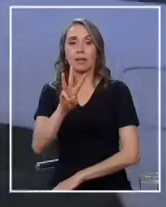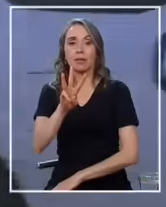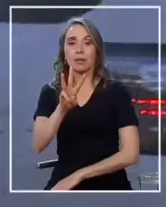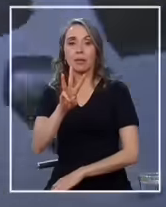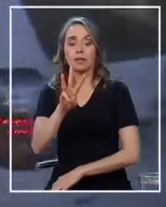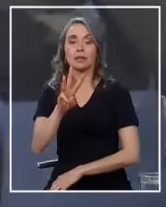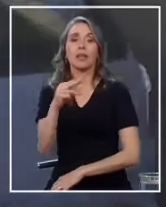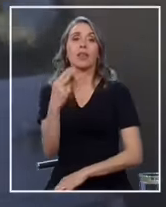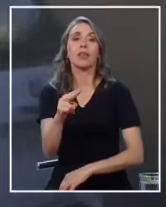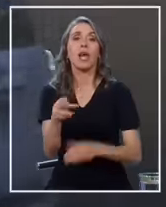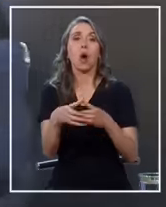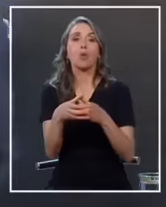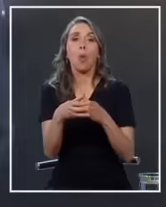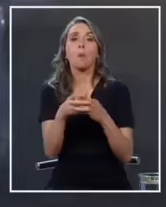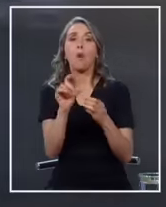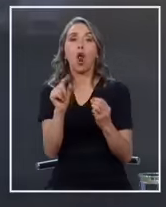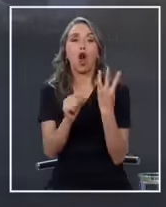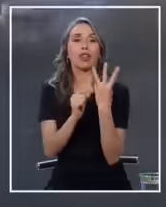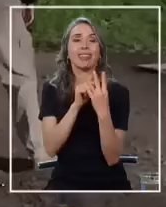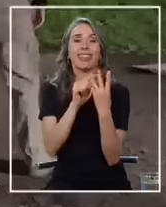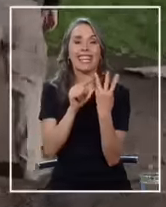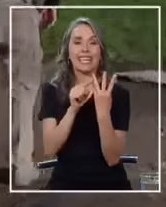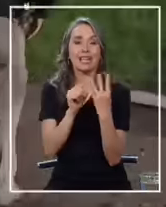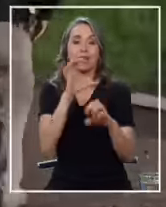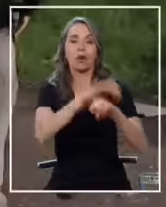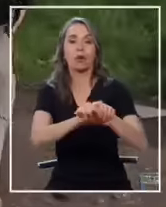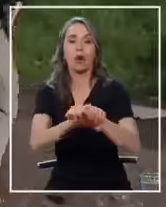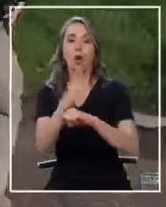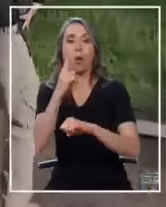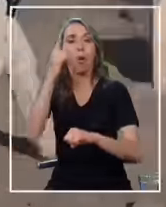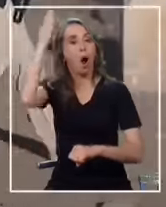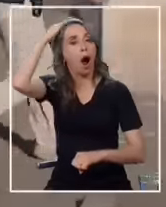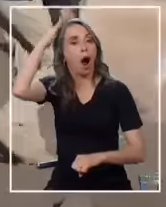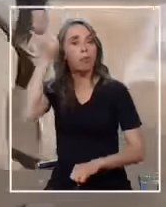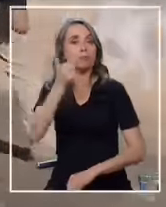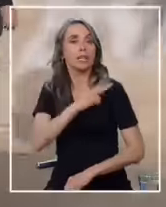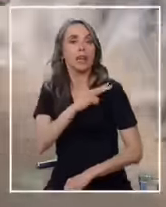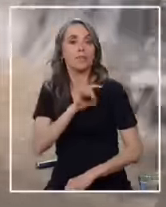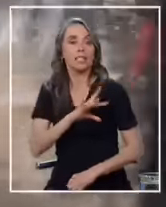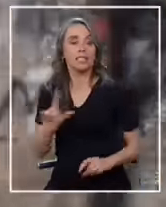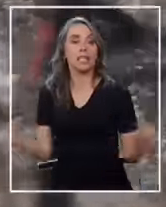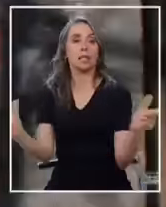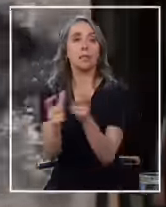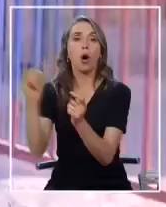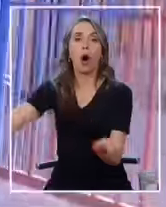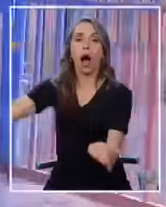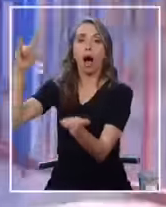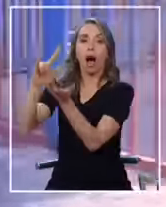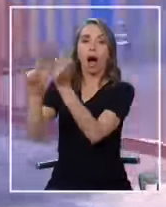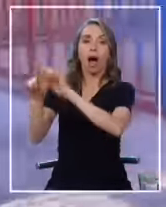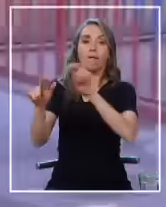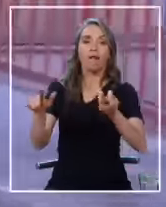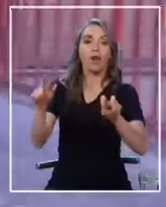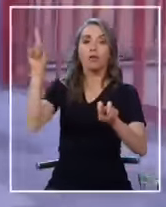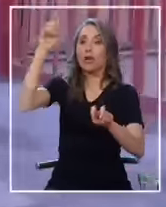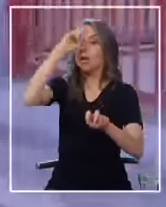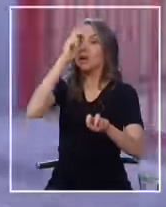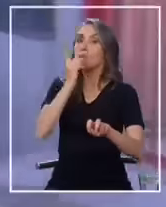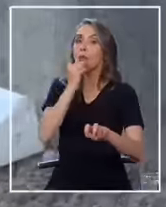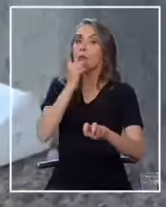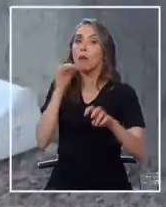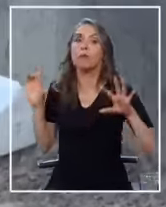ellos pertenecían a los trinitarios. Además, se detuvo a uno de los cabecillas en Chile cuando ingresaba al país desde República